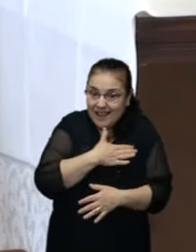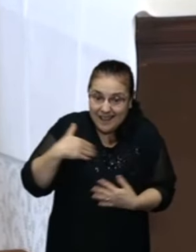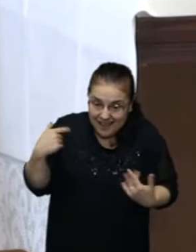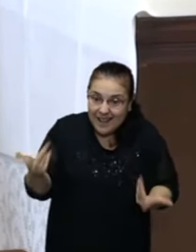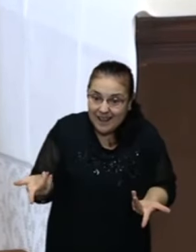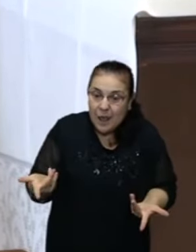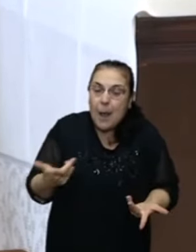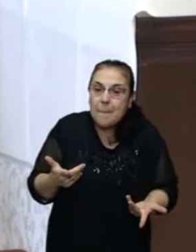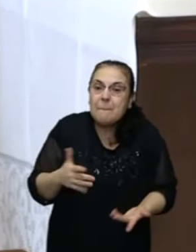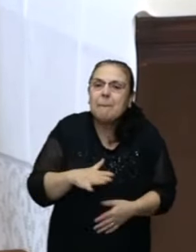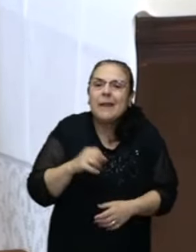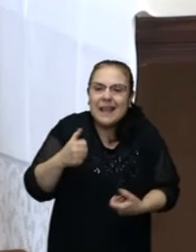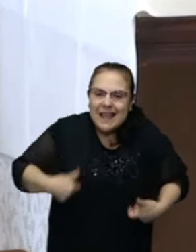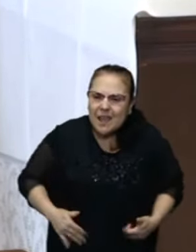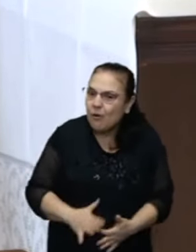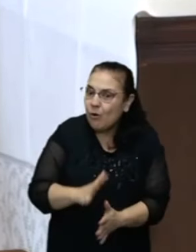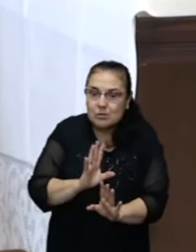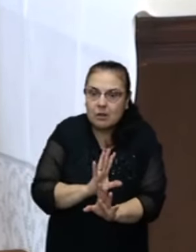es María.